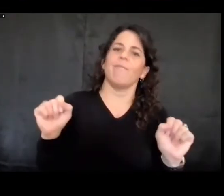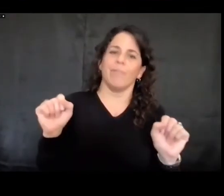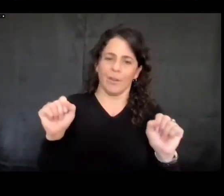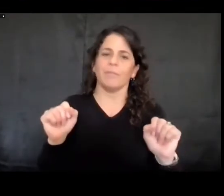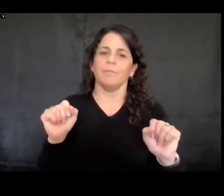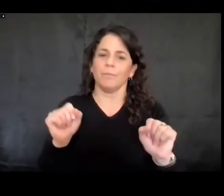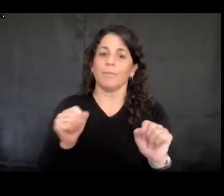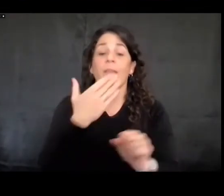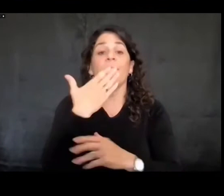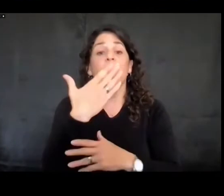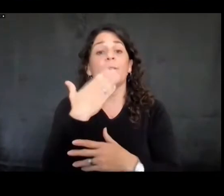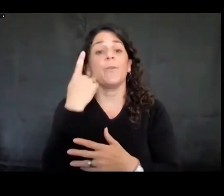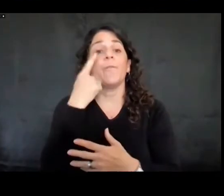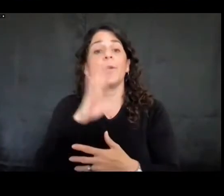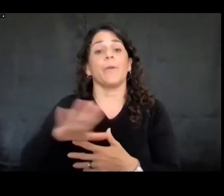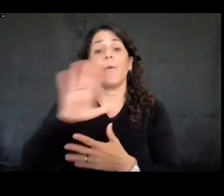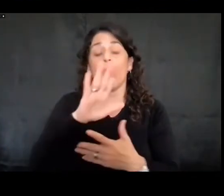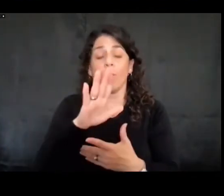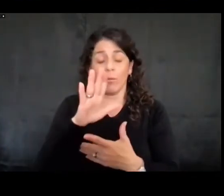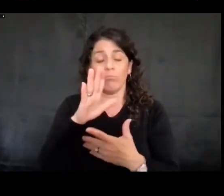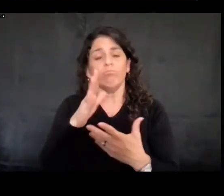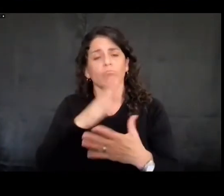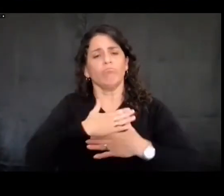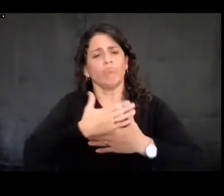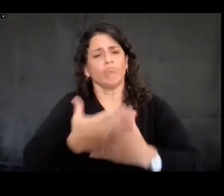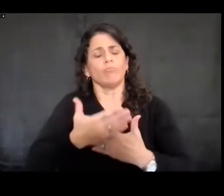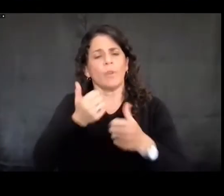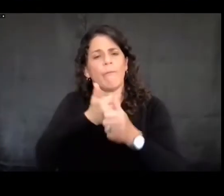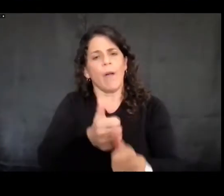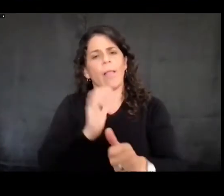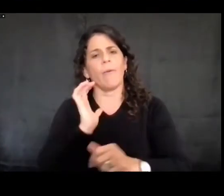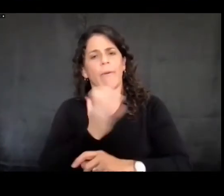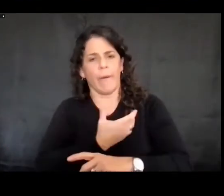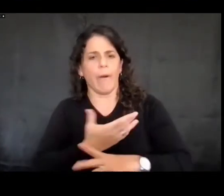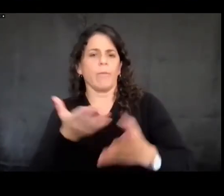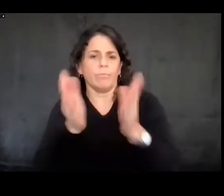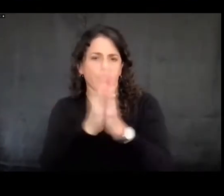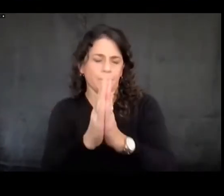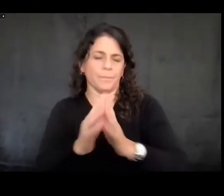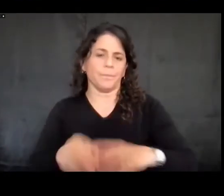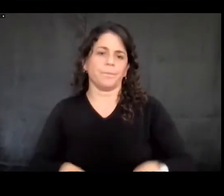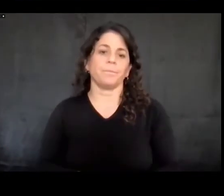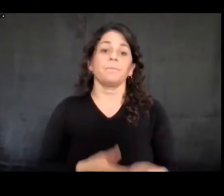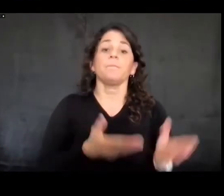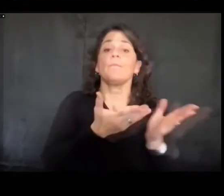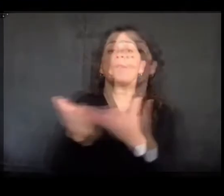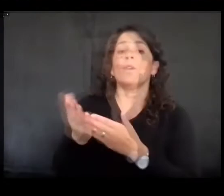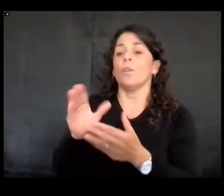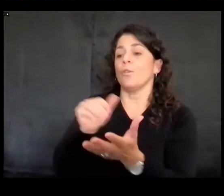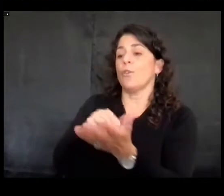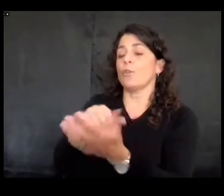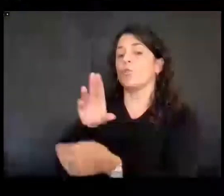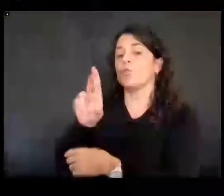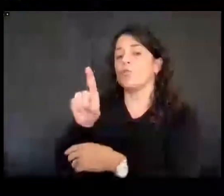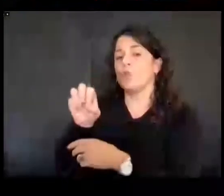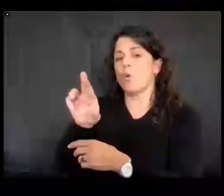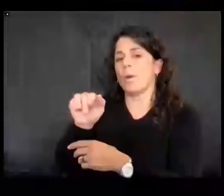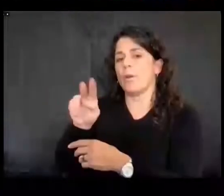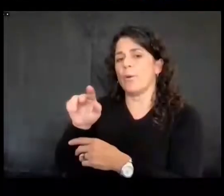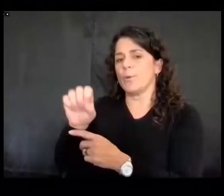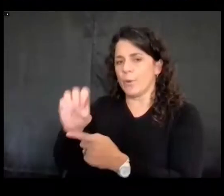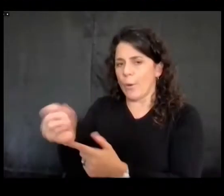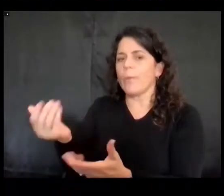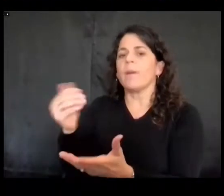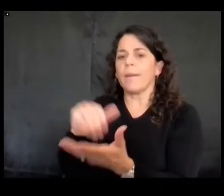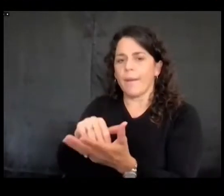cooperación y ahora volver al doctor de reynoso para más otras cosas que tiene que decir ella